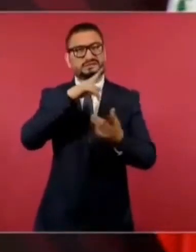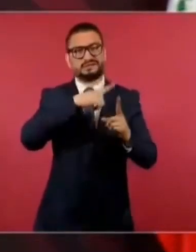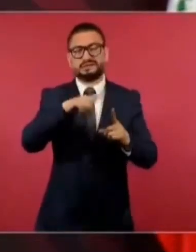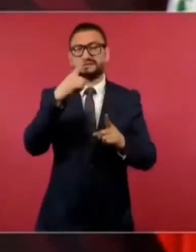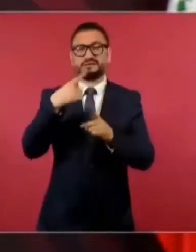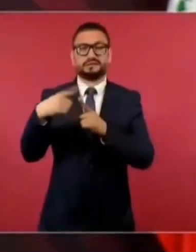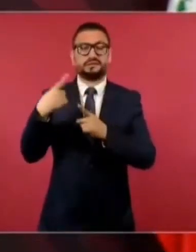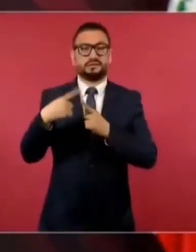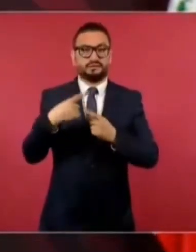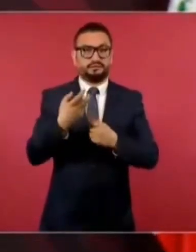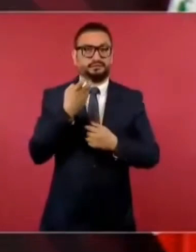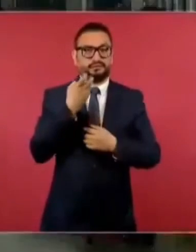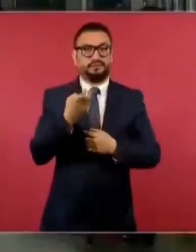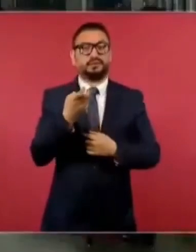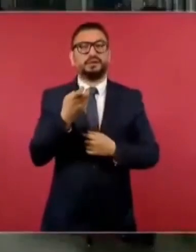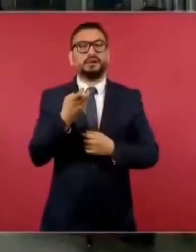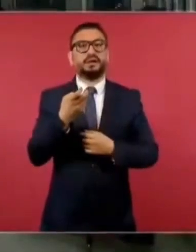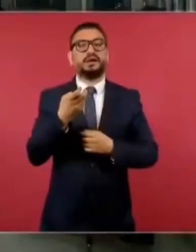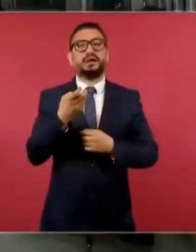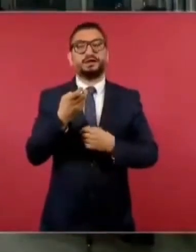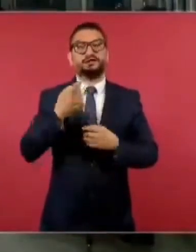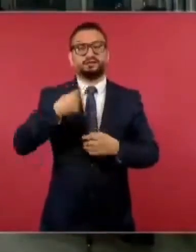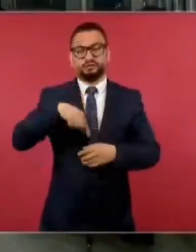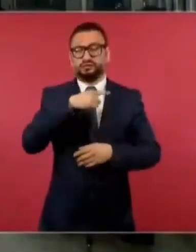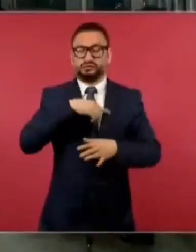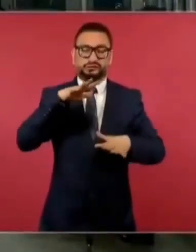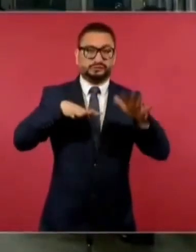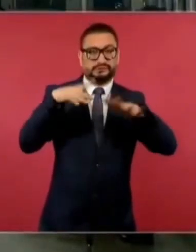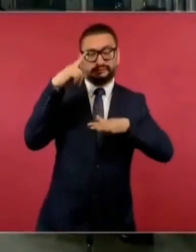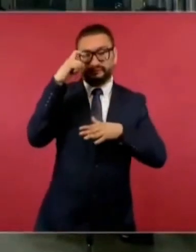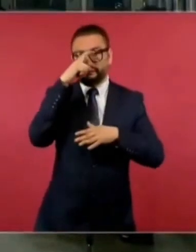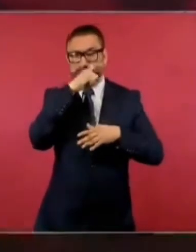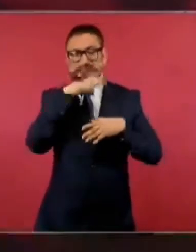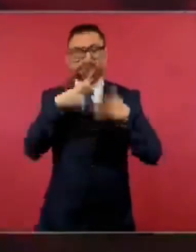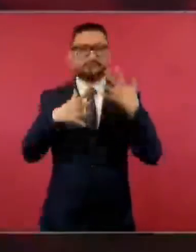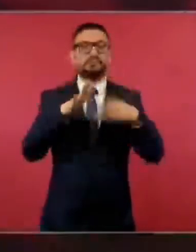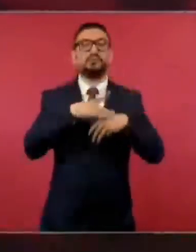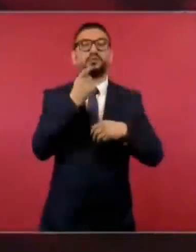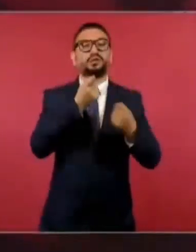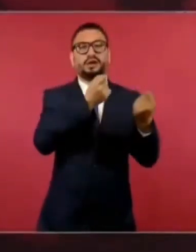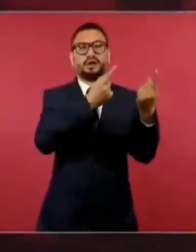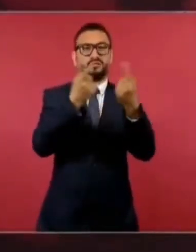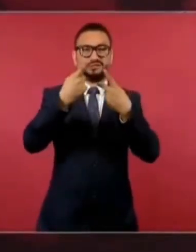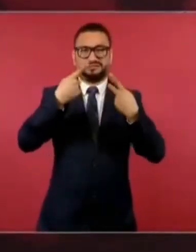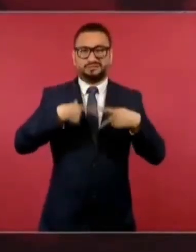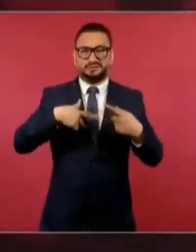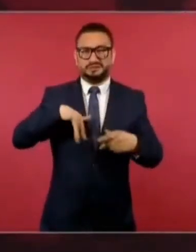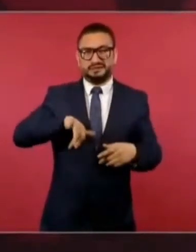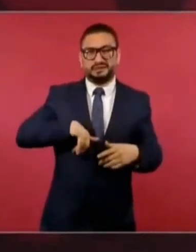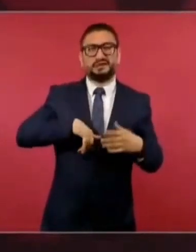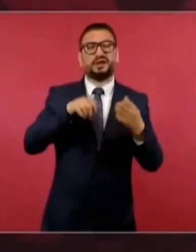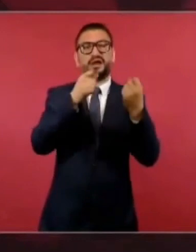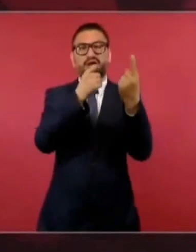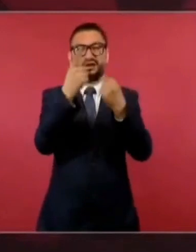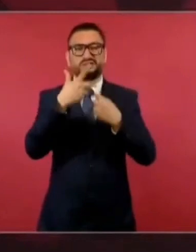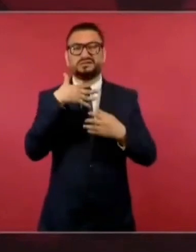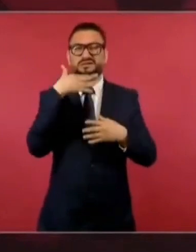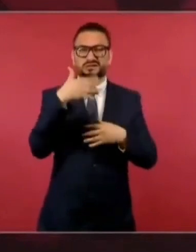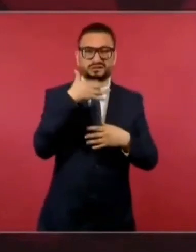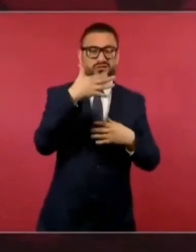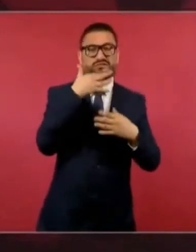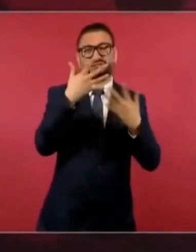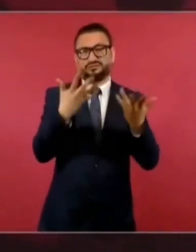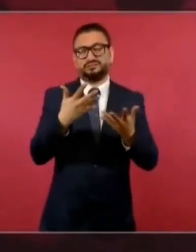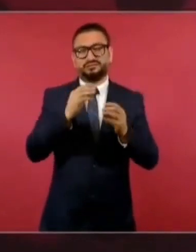y a pesar de que fue todo un desafío por los intereses, por la corrupción, como en todo,